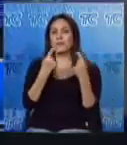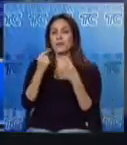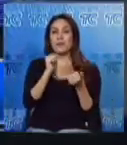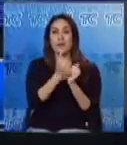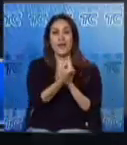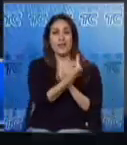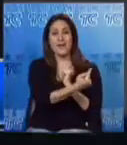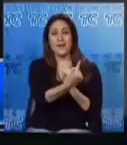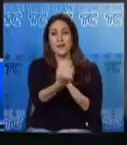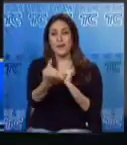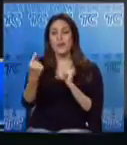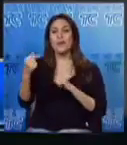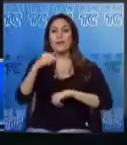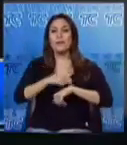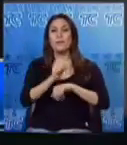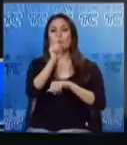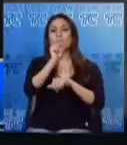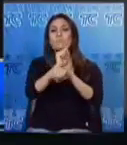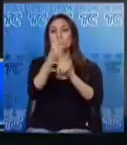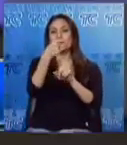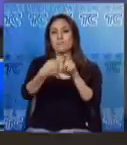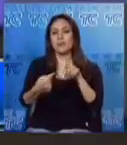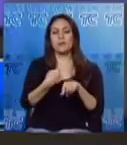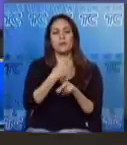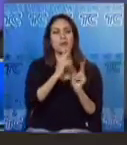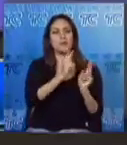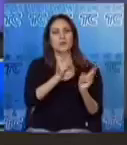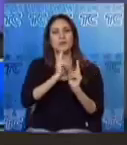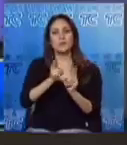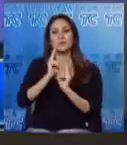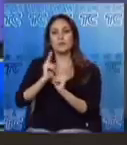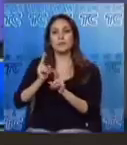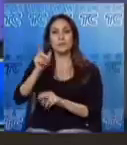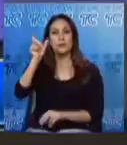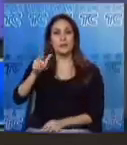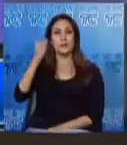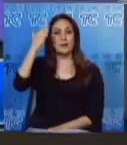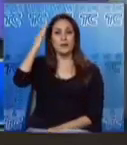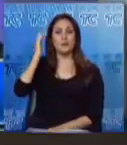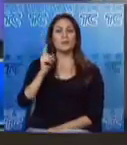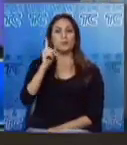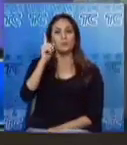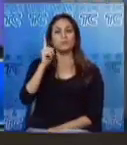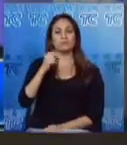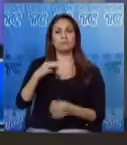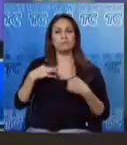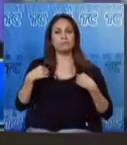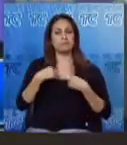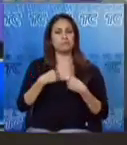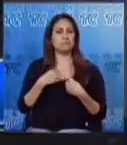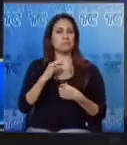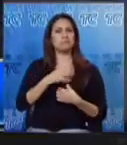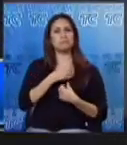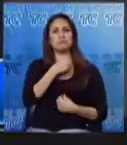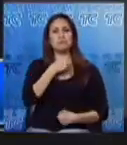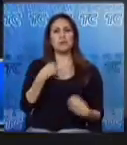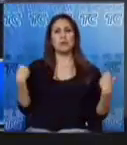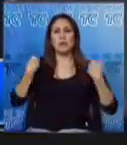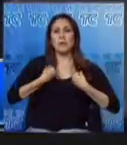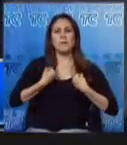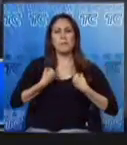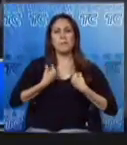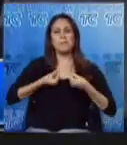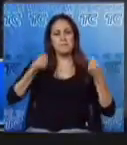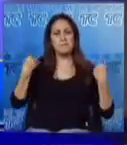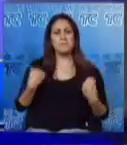Cada participante contó con 1 minuto y medio para responder. Iván Espinel fue el único que optó por una vestimenta más casual, dejando la leva a un